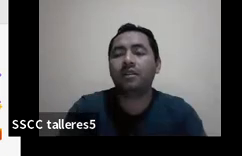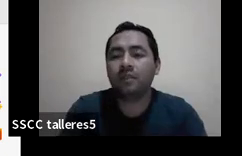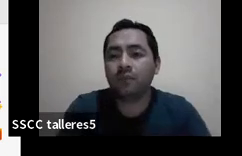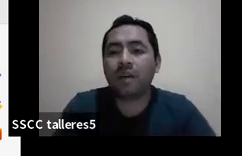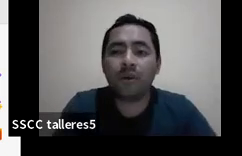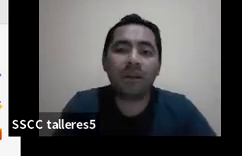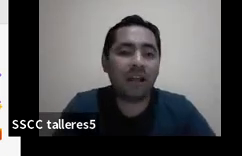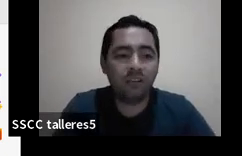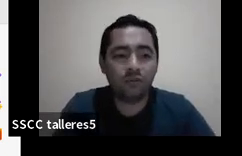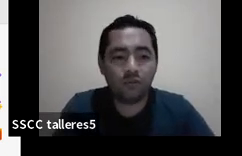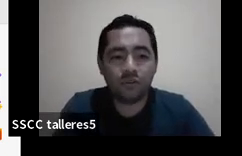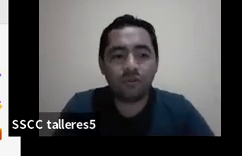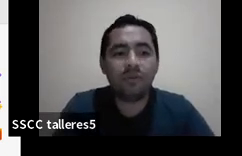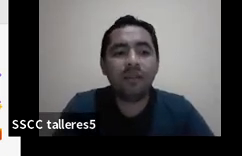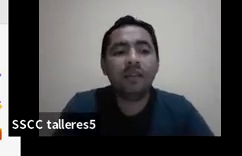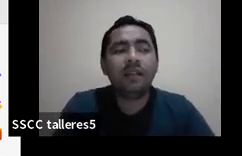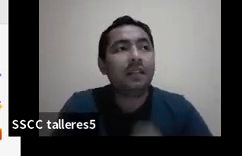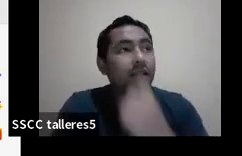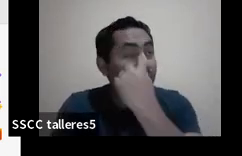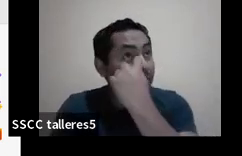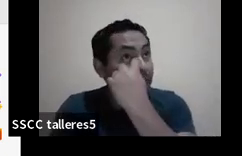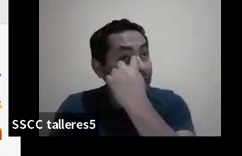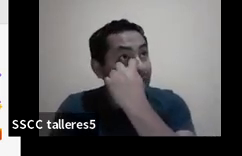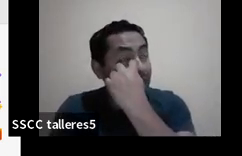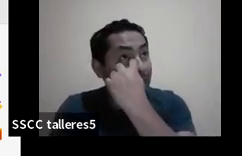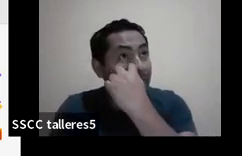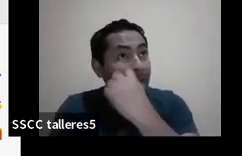emprendimientos donde se busca apoyar a niños sordos, ¿no? Entonces,